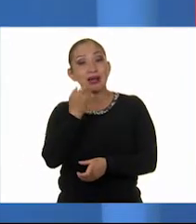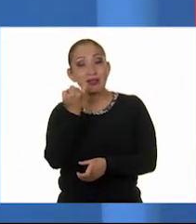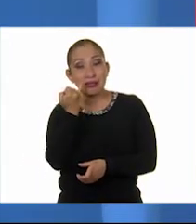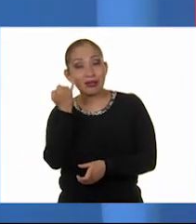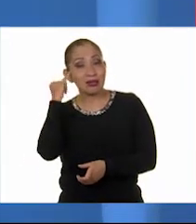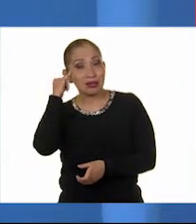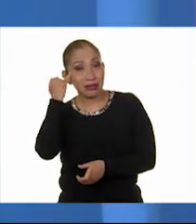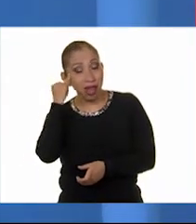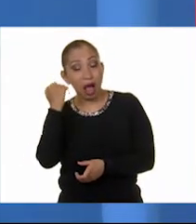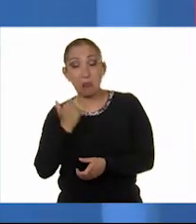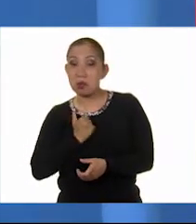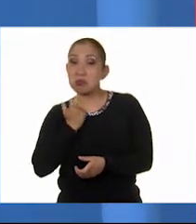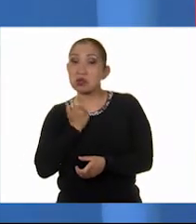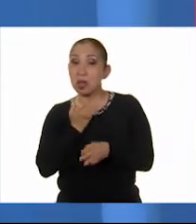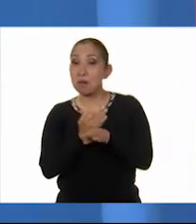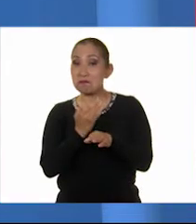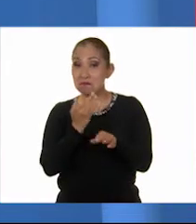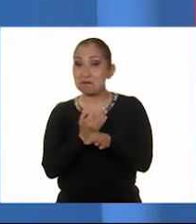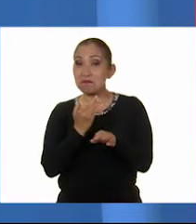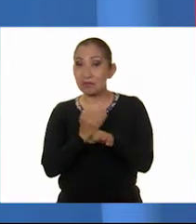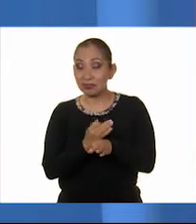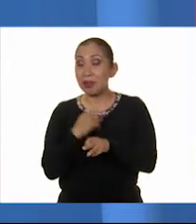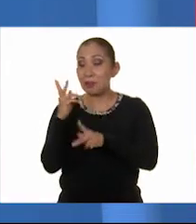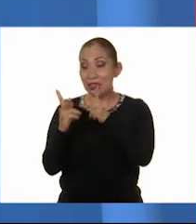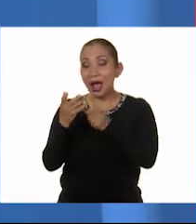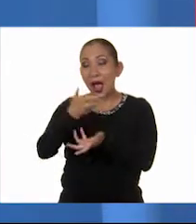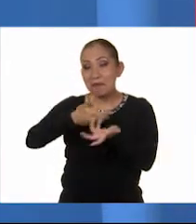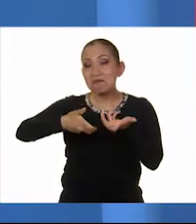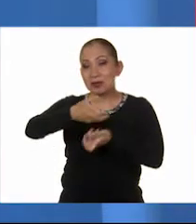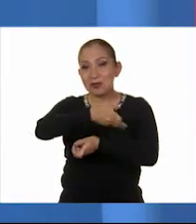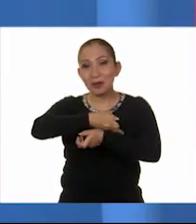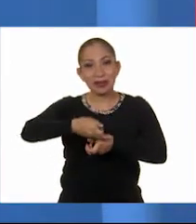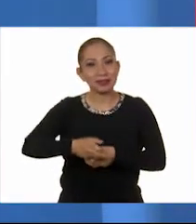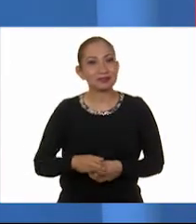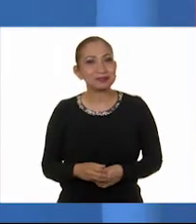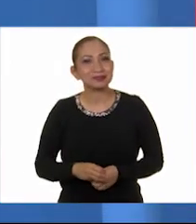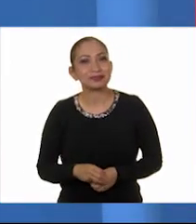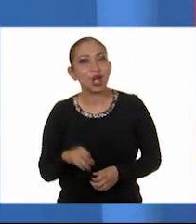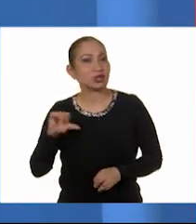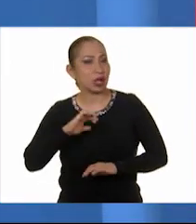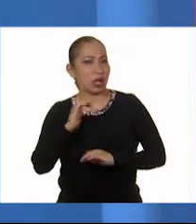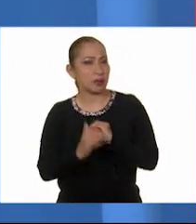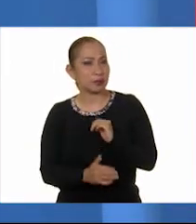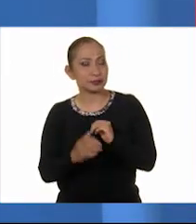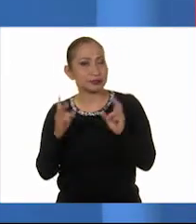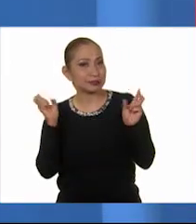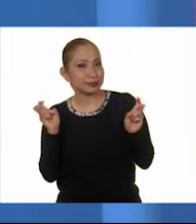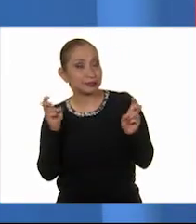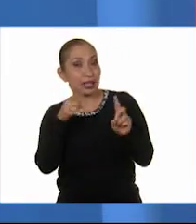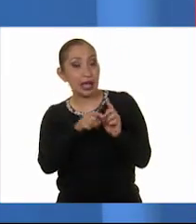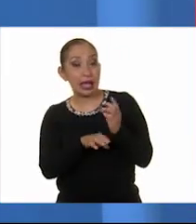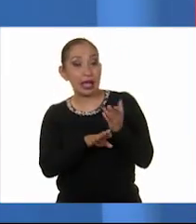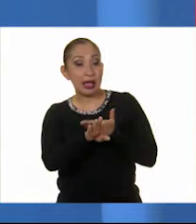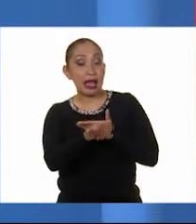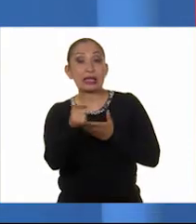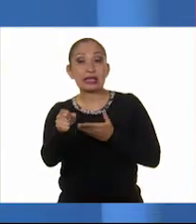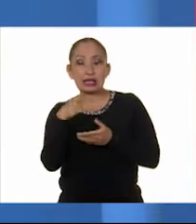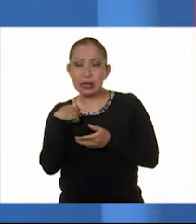indígena, aprovecha este momento para practicarla y platica con tu familia en tu lengua materna. Por hoy hemos terminado con Prevención